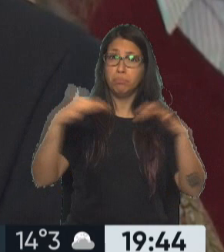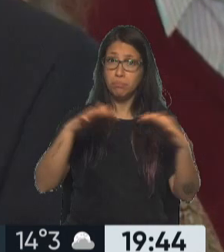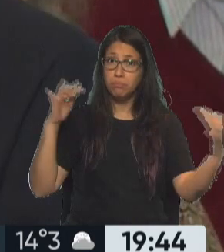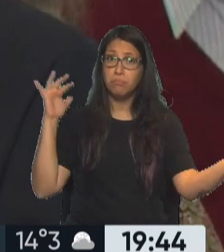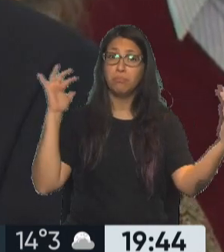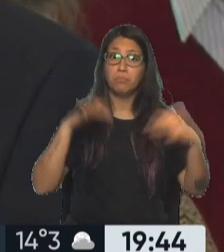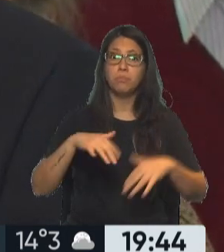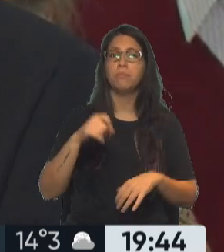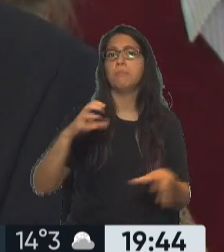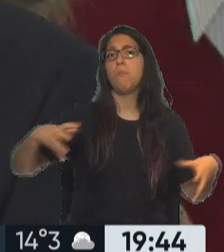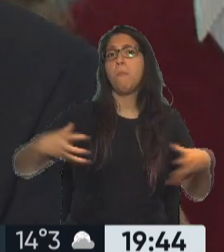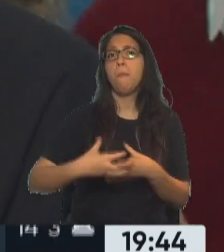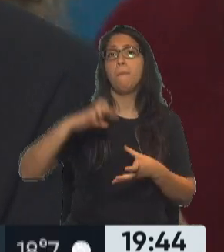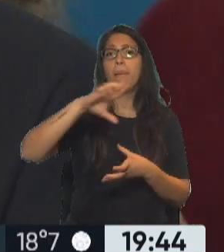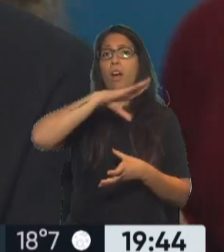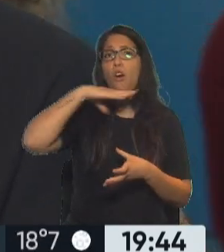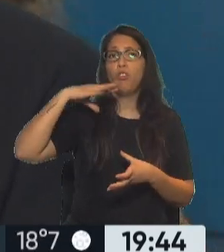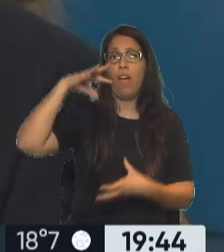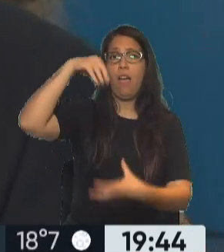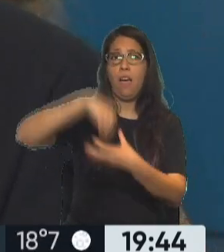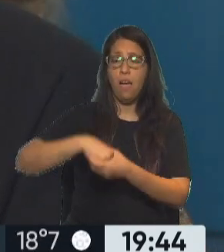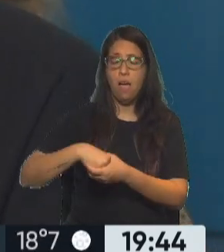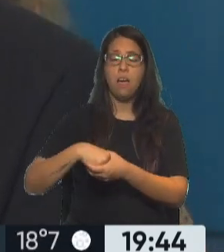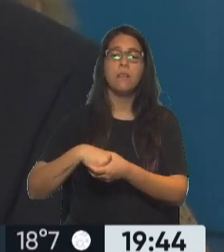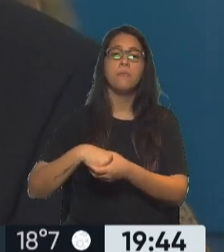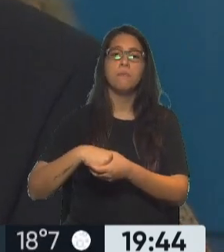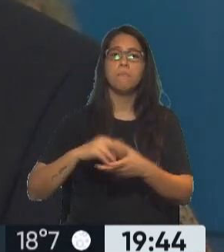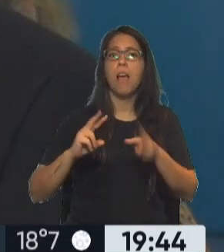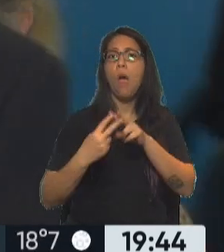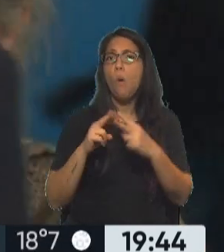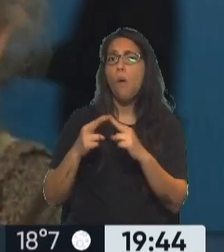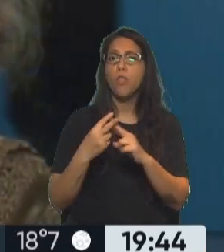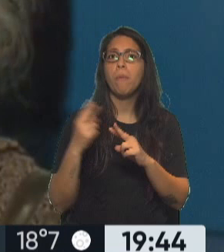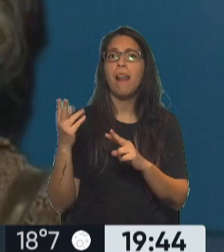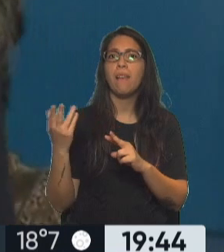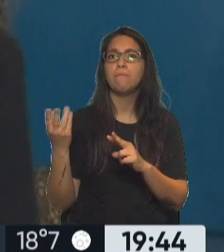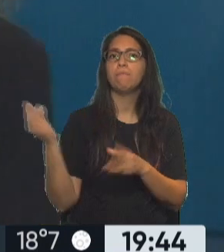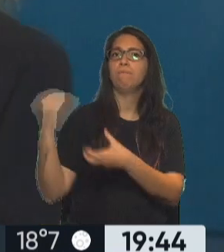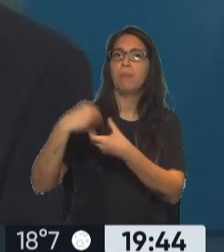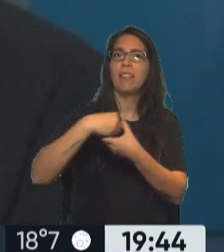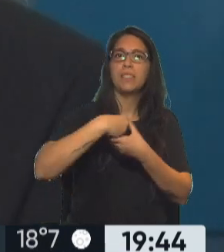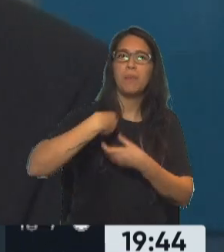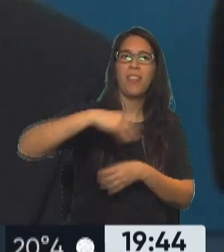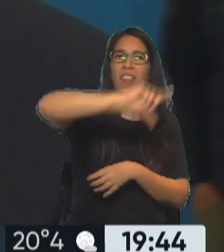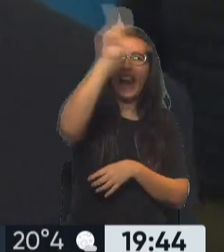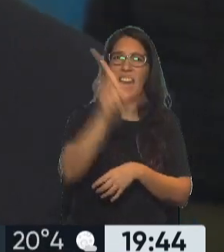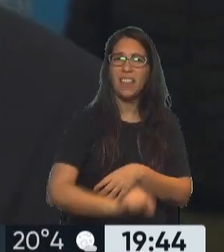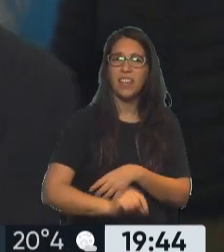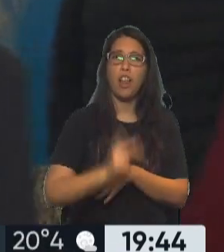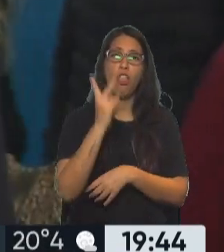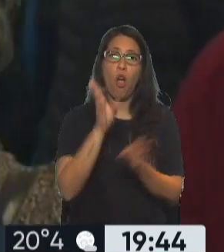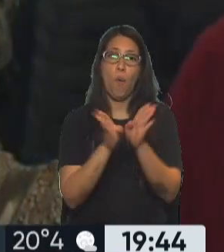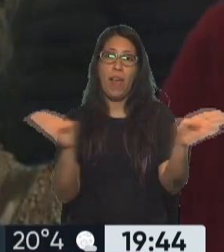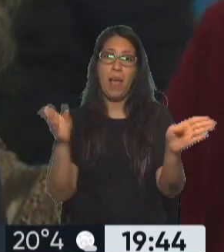el Partido Justicialista que hemos hecho para que puedan participar compañeros de todo el país, la doble modalidad,